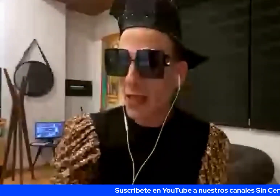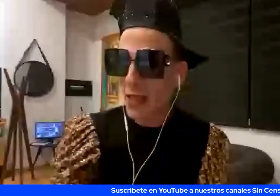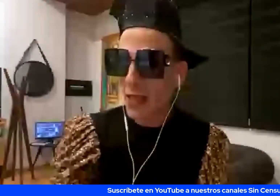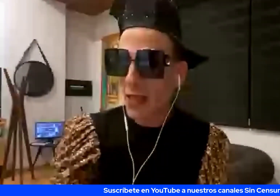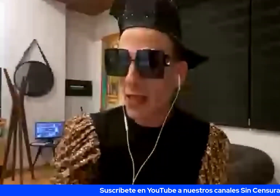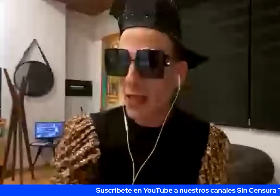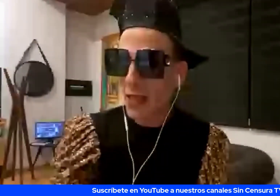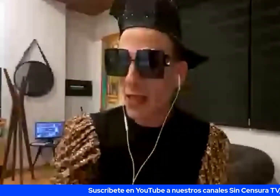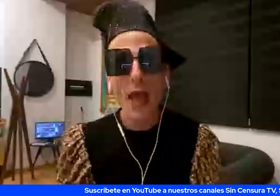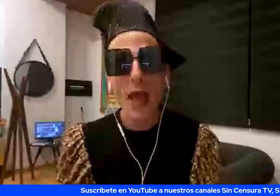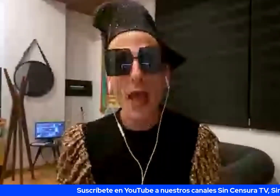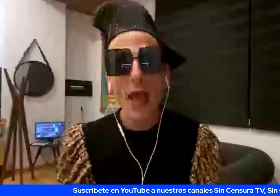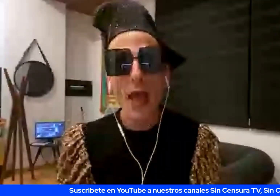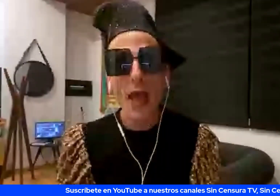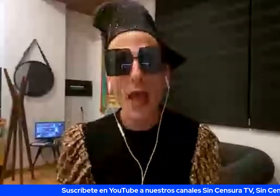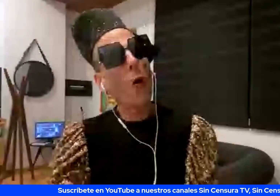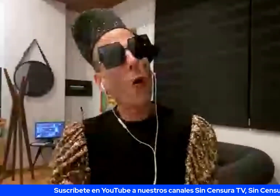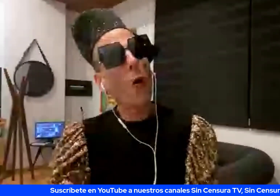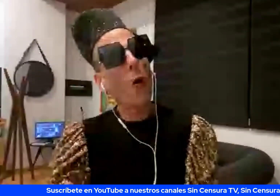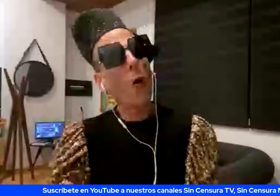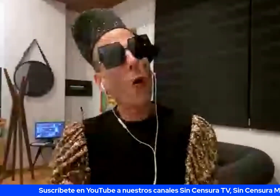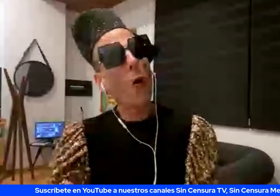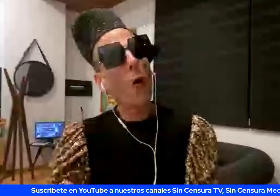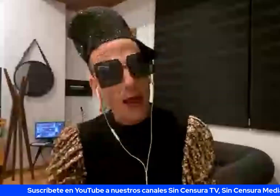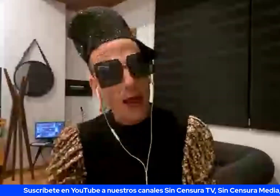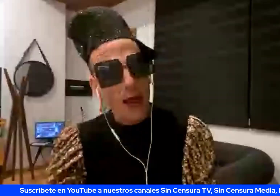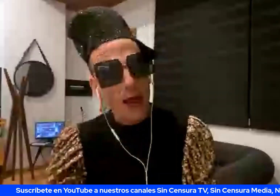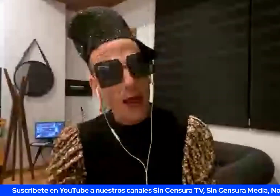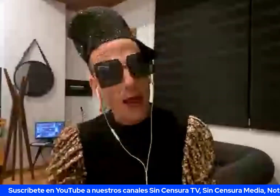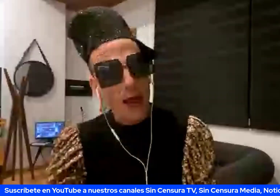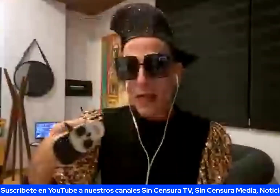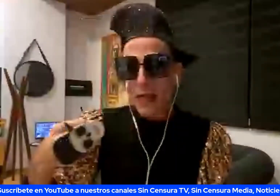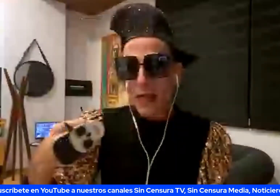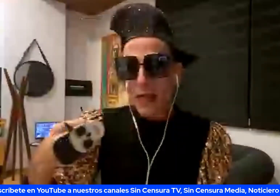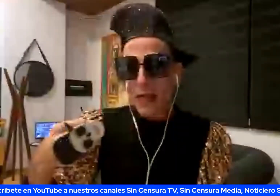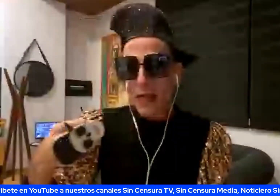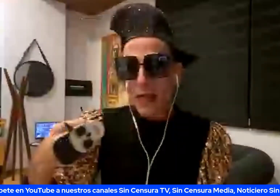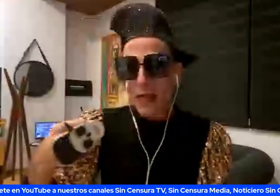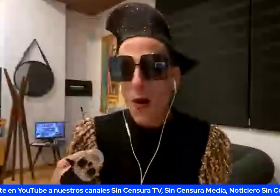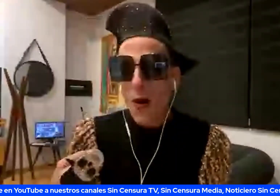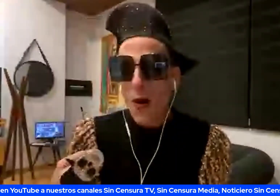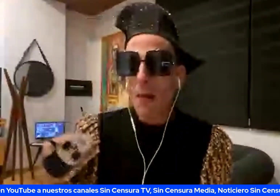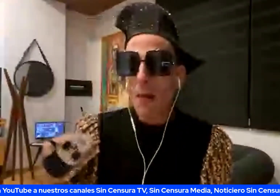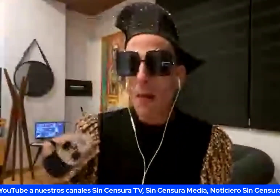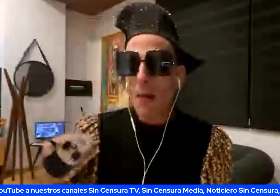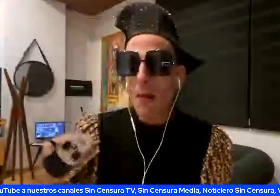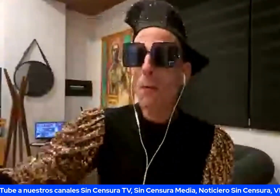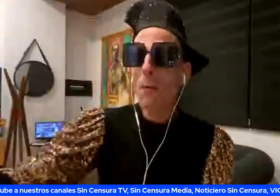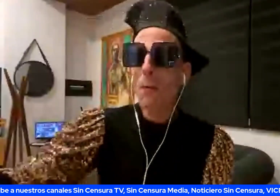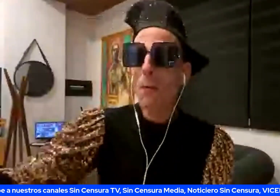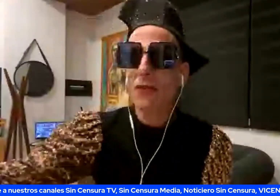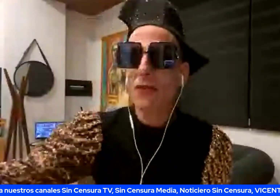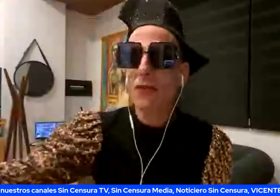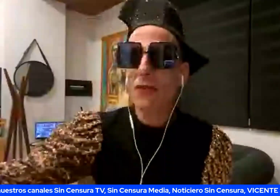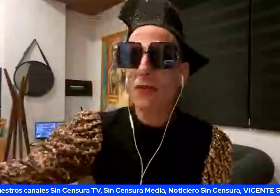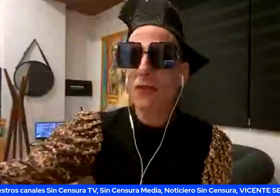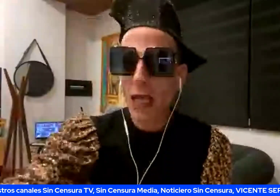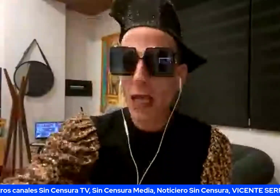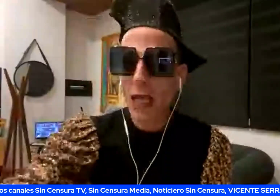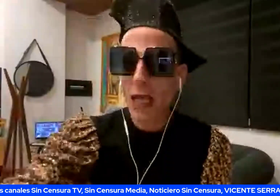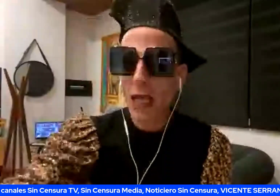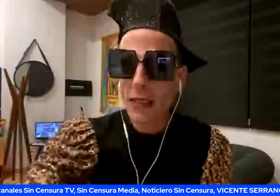por si uno no les fue suficiente. Porque si tú eres el gobierno, en vez de comprarle a